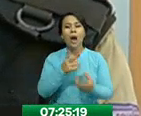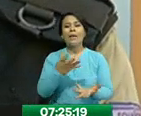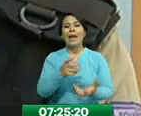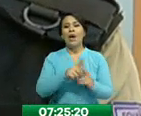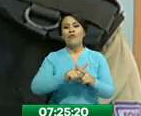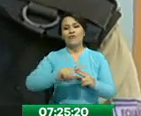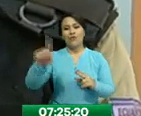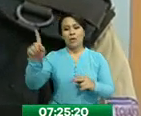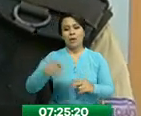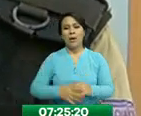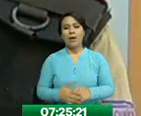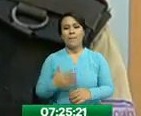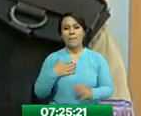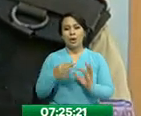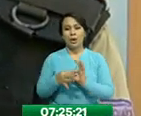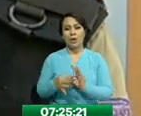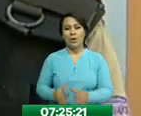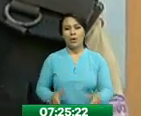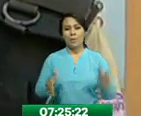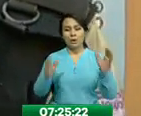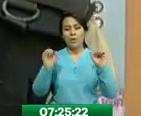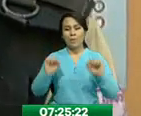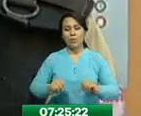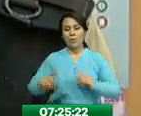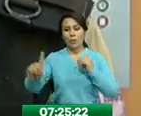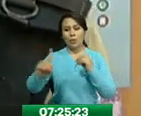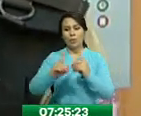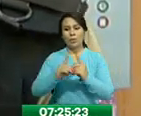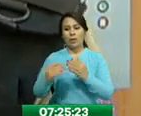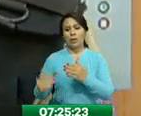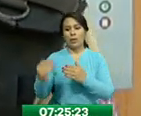y un compañero logró interceptar